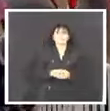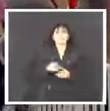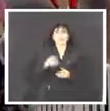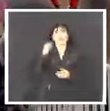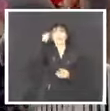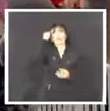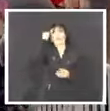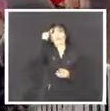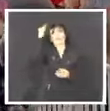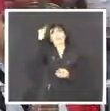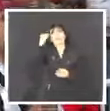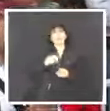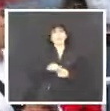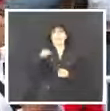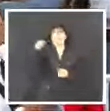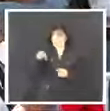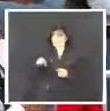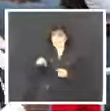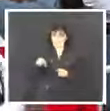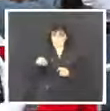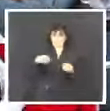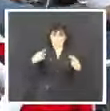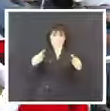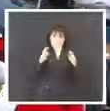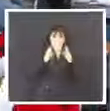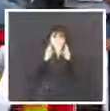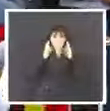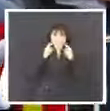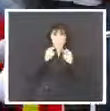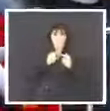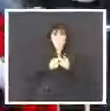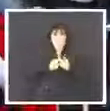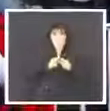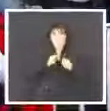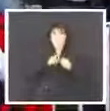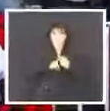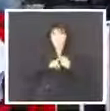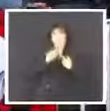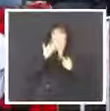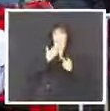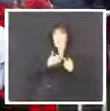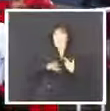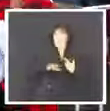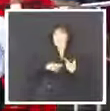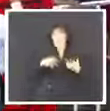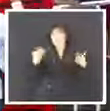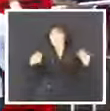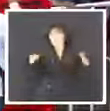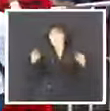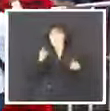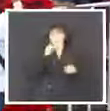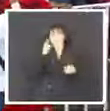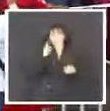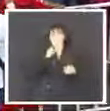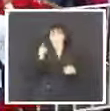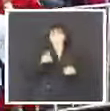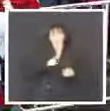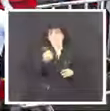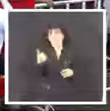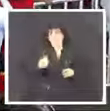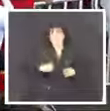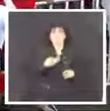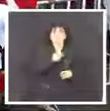Imagínense este meeting multiplicado por 10. Pues ya ganamos Zumpango y todos los municipios que están